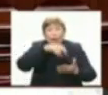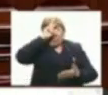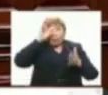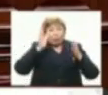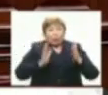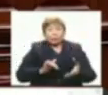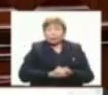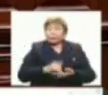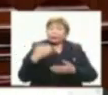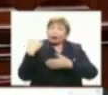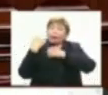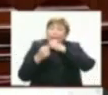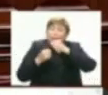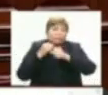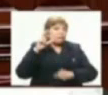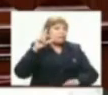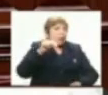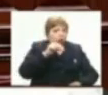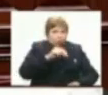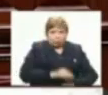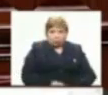las últimas décadas.